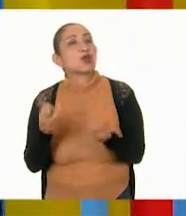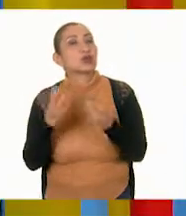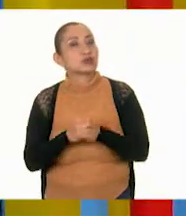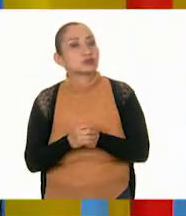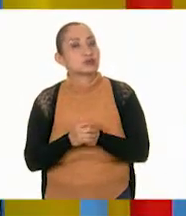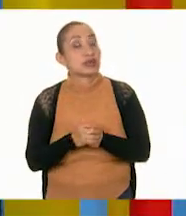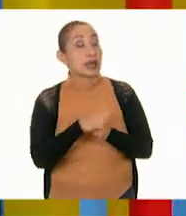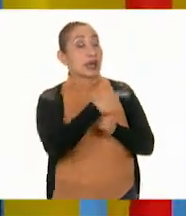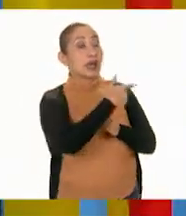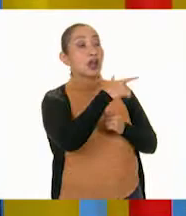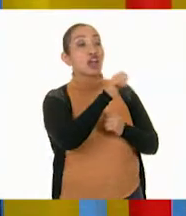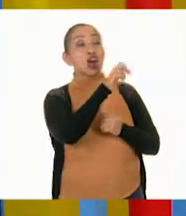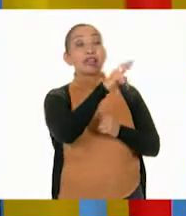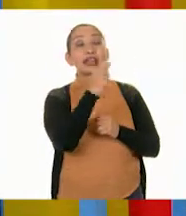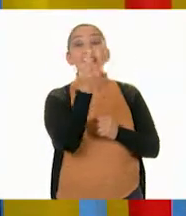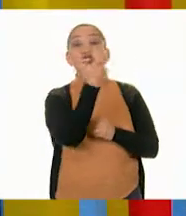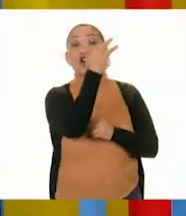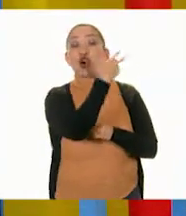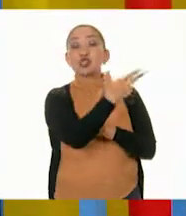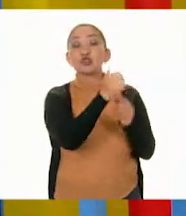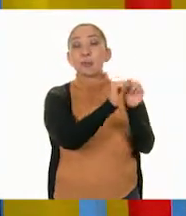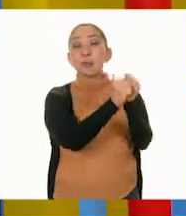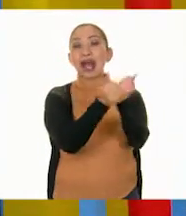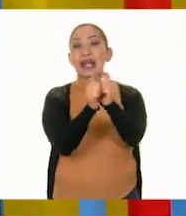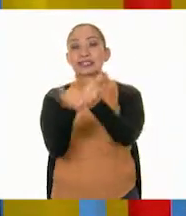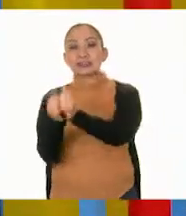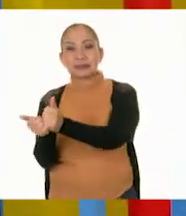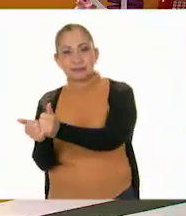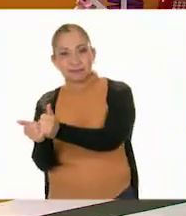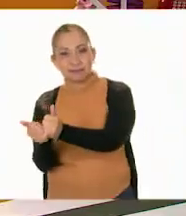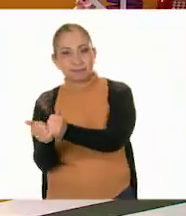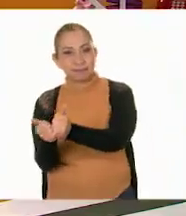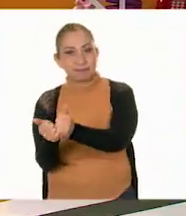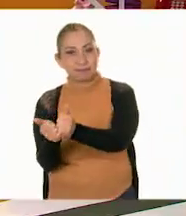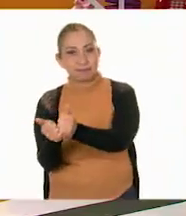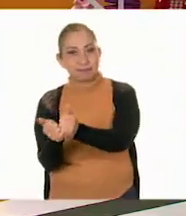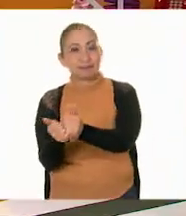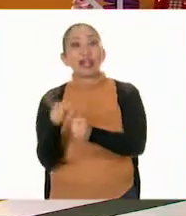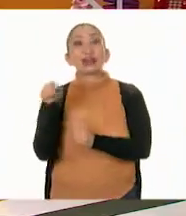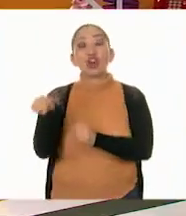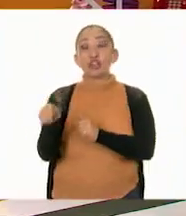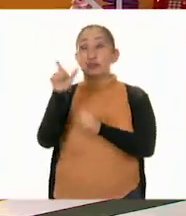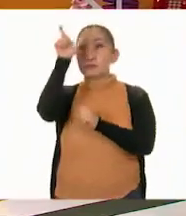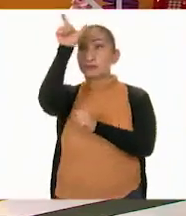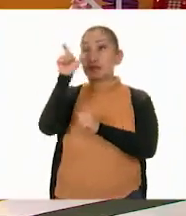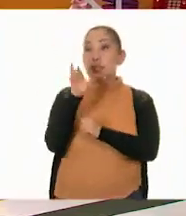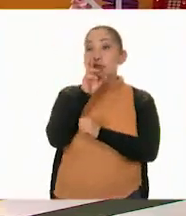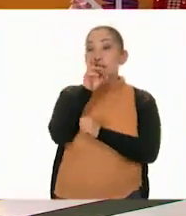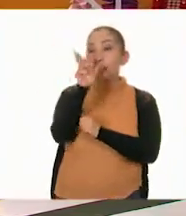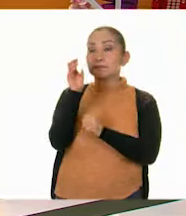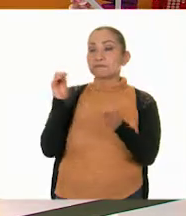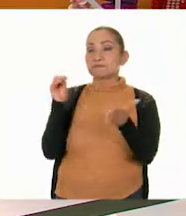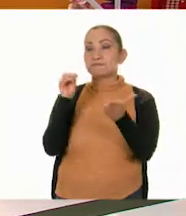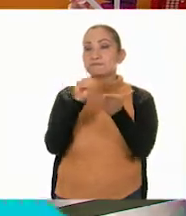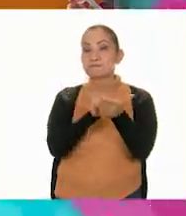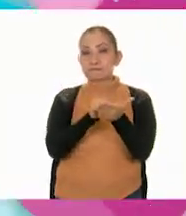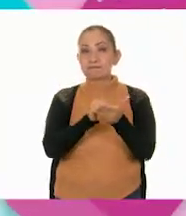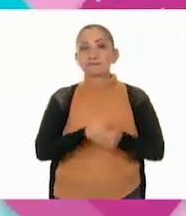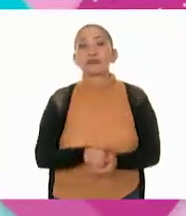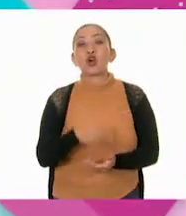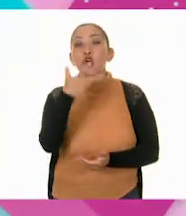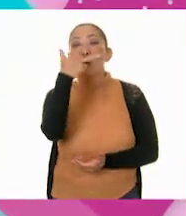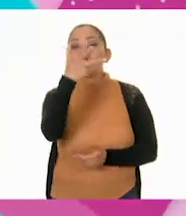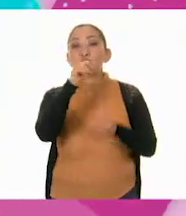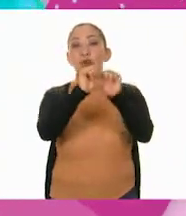Gloria, necesitarás 8 bolillos. Muy bien, entonces en nuestro espacio especial para la respuesta vamos a anotar